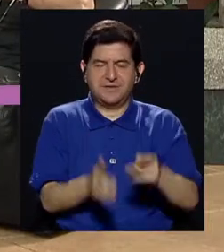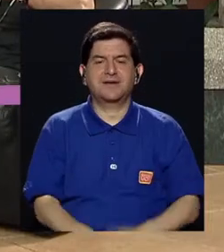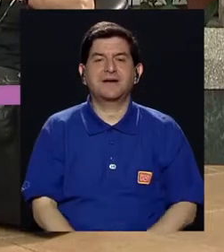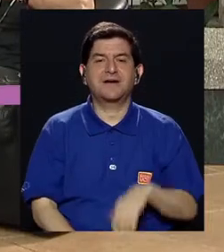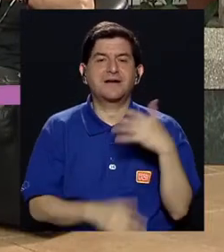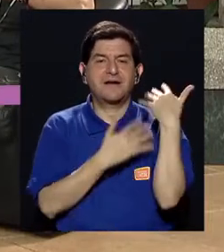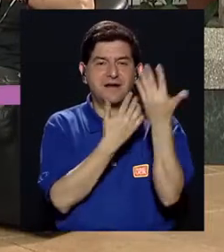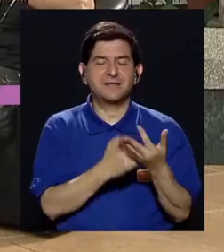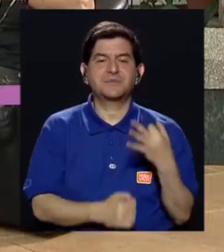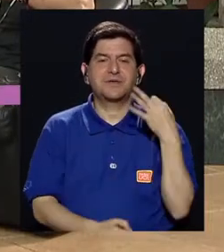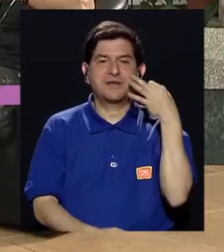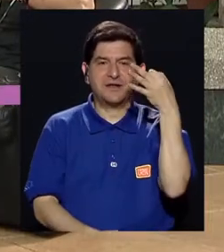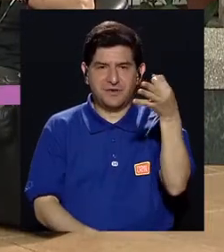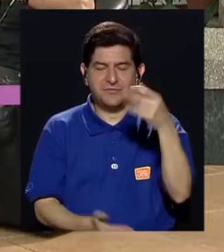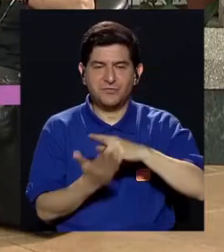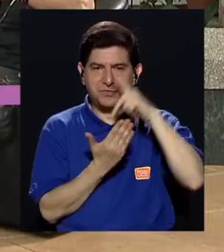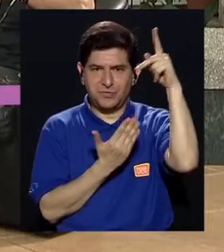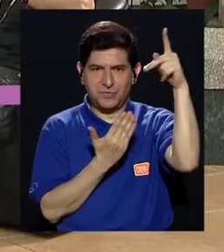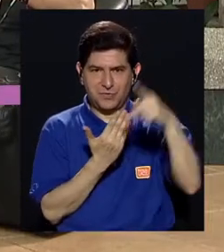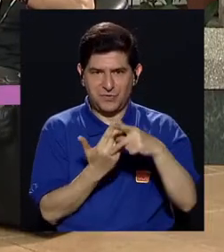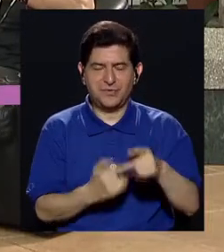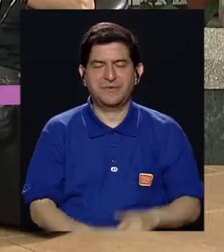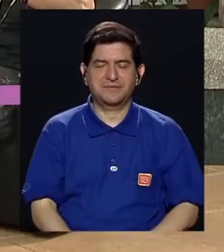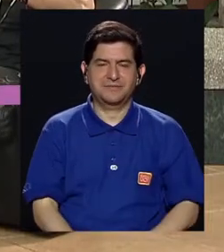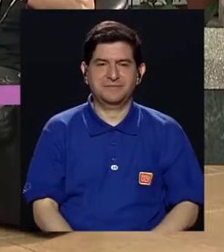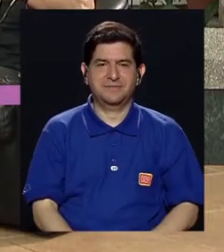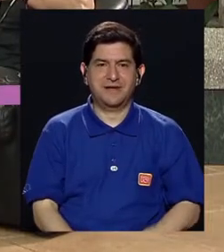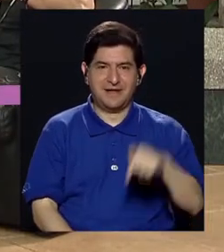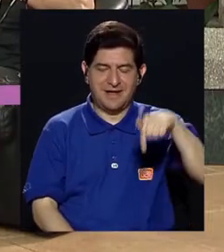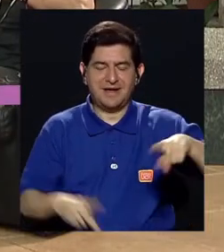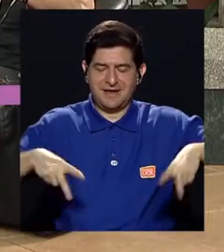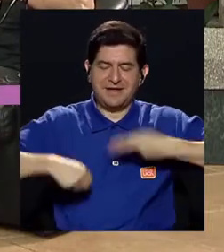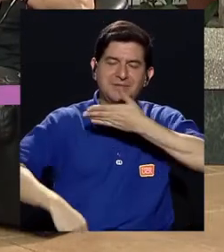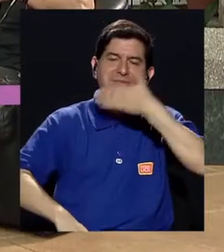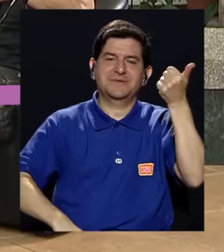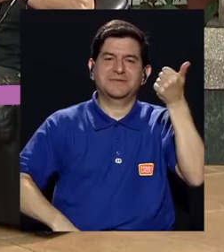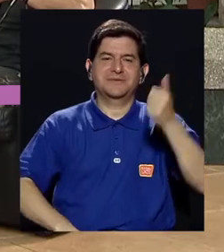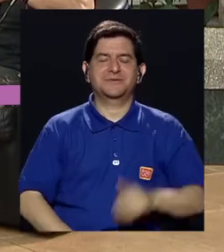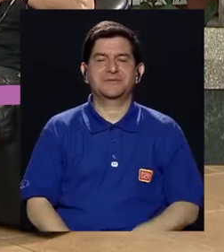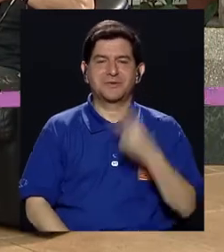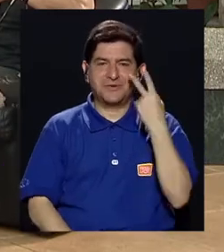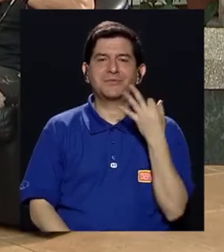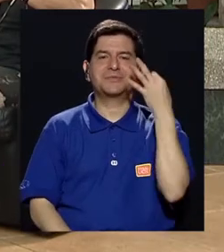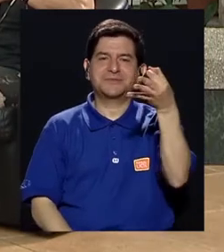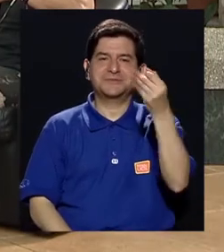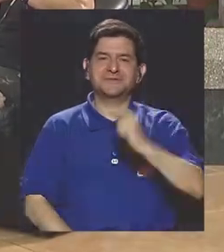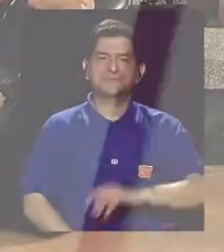esperamos en nuestra próxima edición de Vivir Mejor. Hasta pronto.